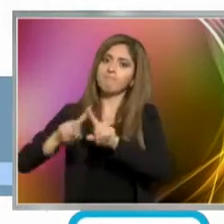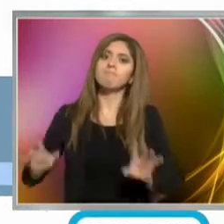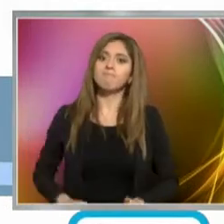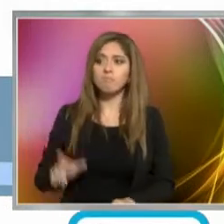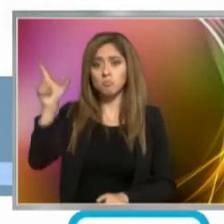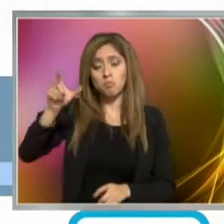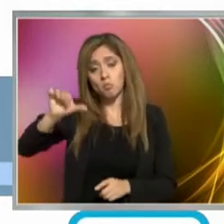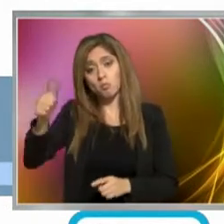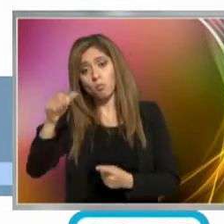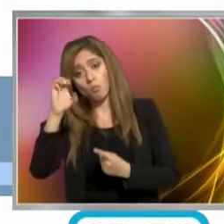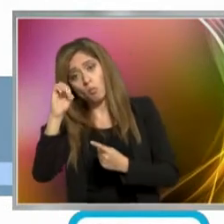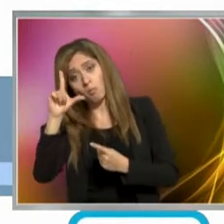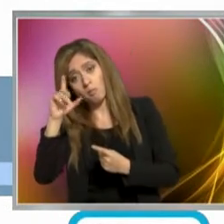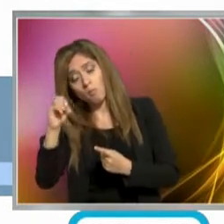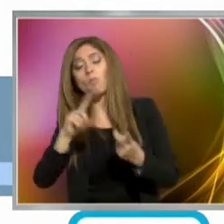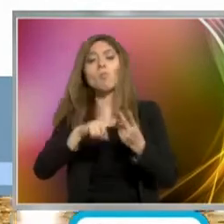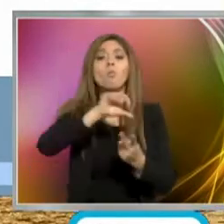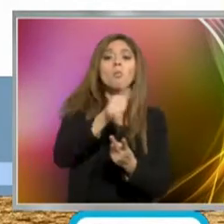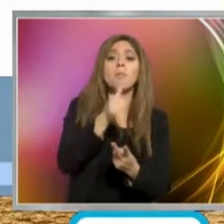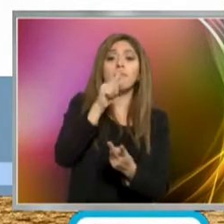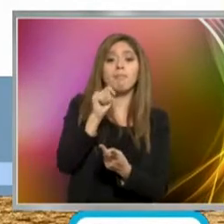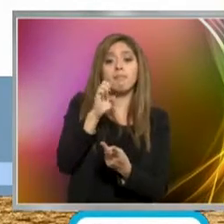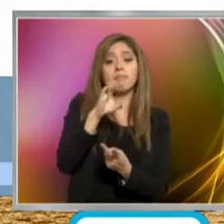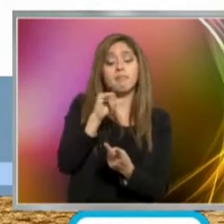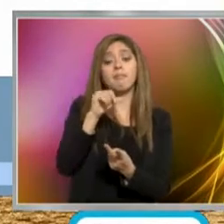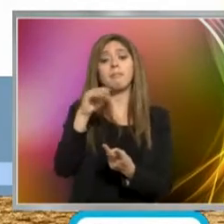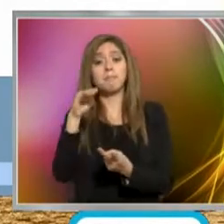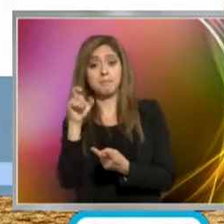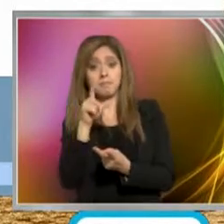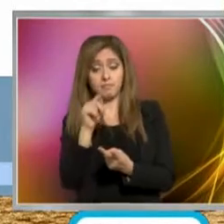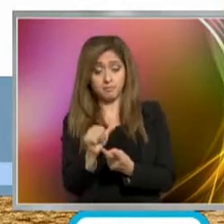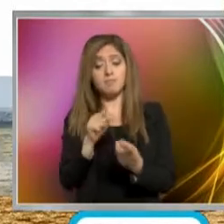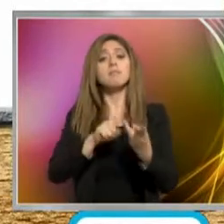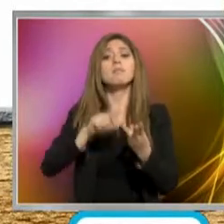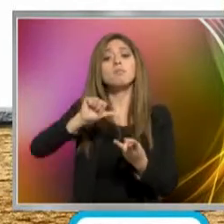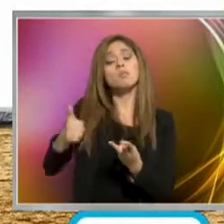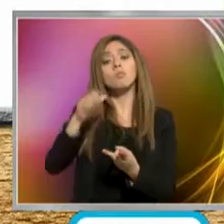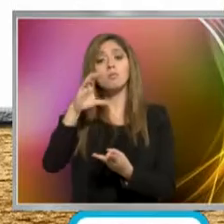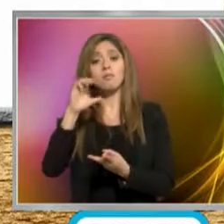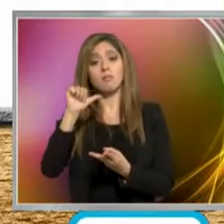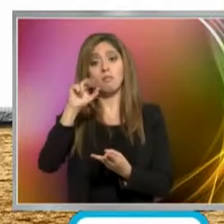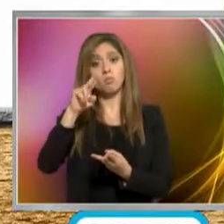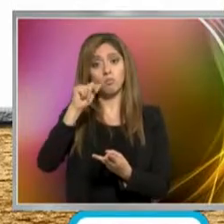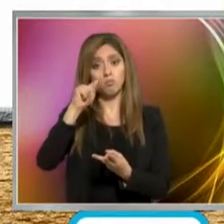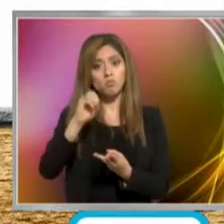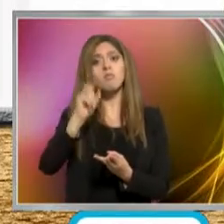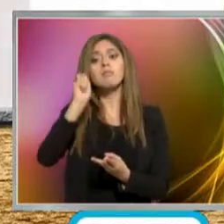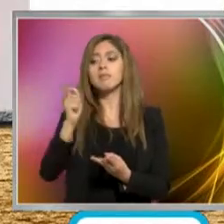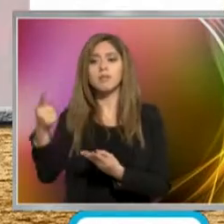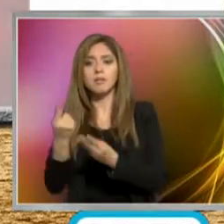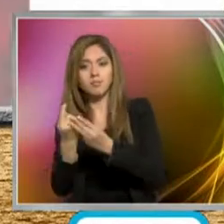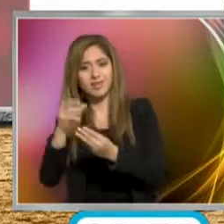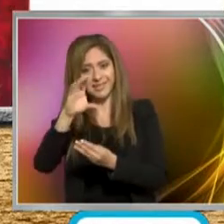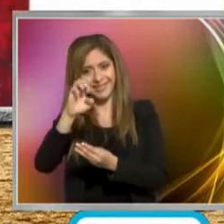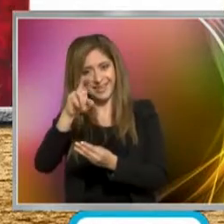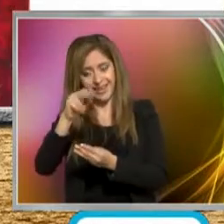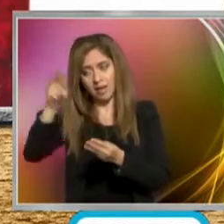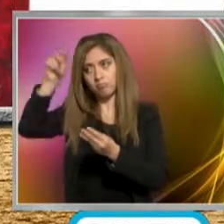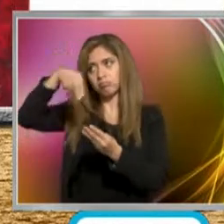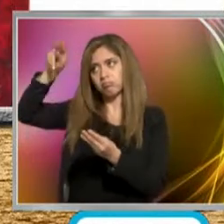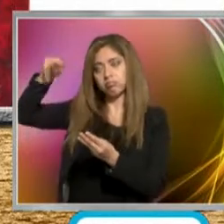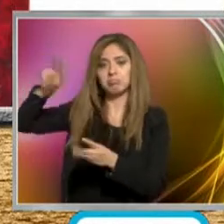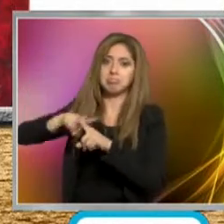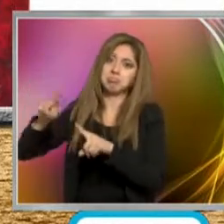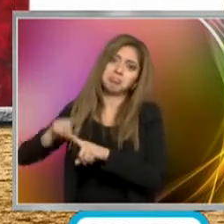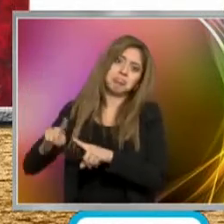óleo, hay muchas de técnica mixta, hay otras que ocupan el causto, que es con cera, y